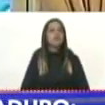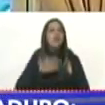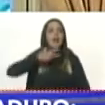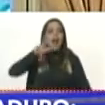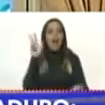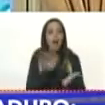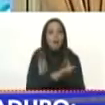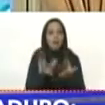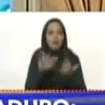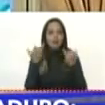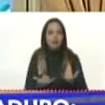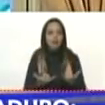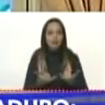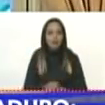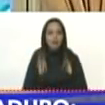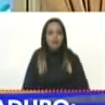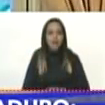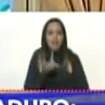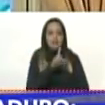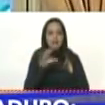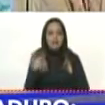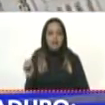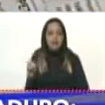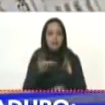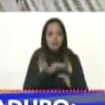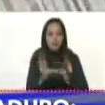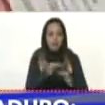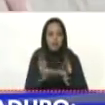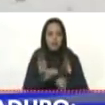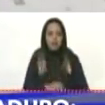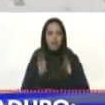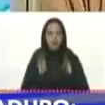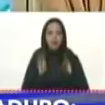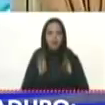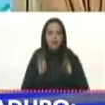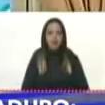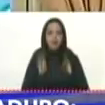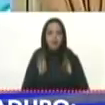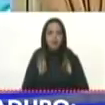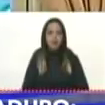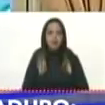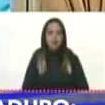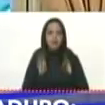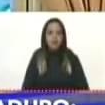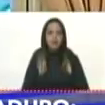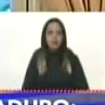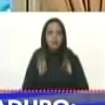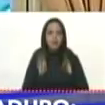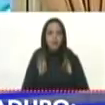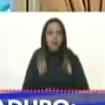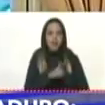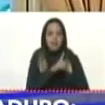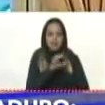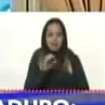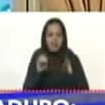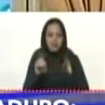Aprobado de inmediato, 100.000 petros. De inmediato, 100.000